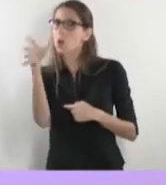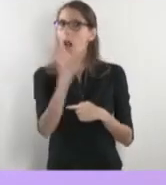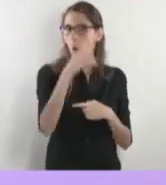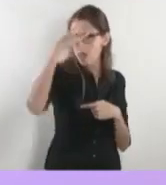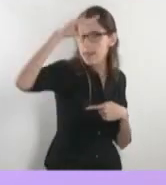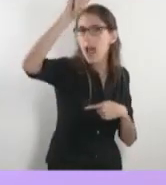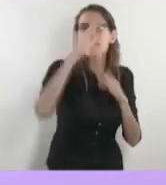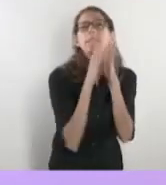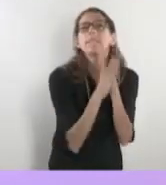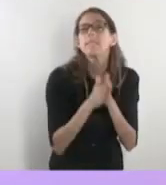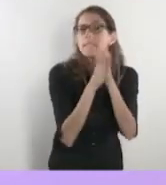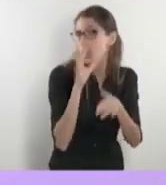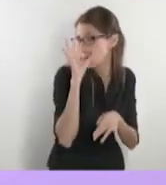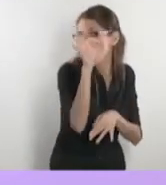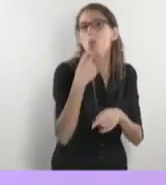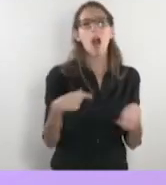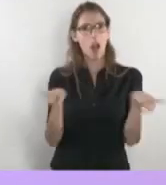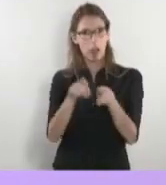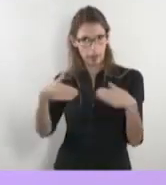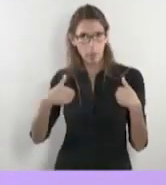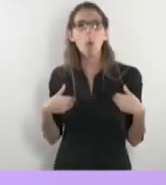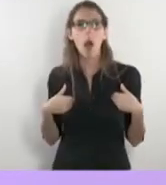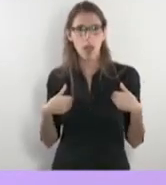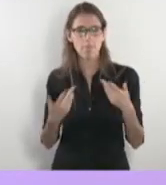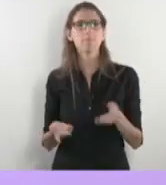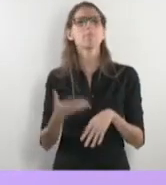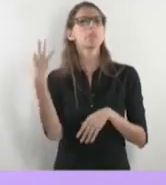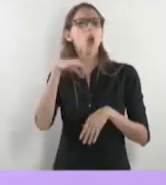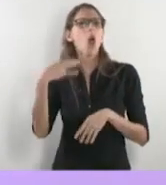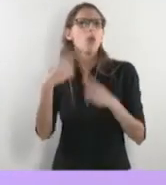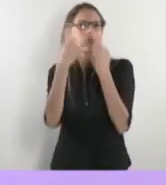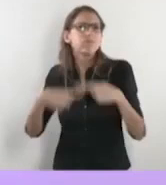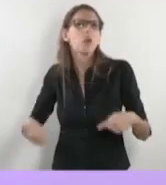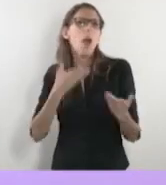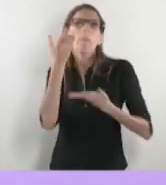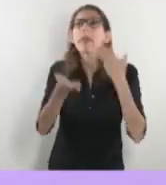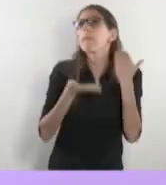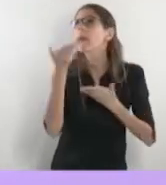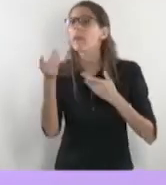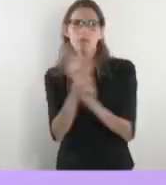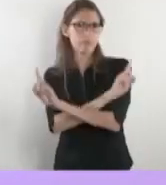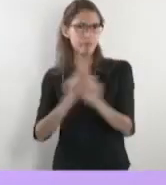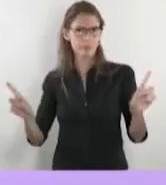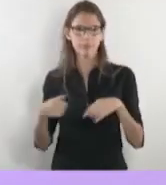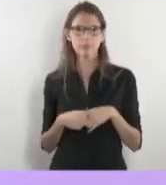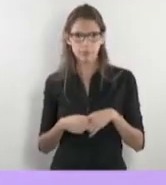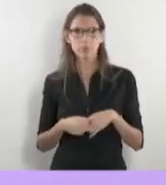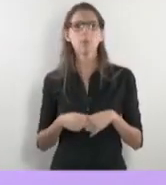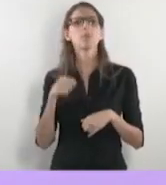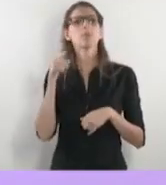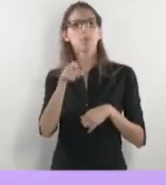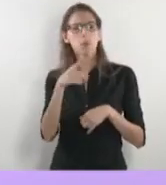robledal cuya grandeza necesita del agua y no la implora que muerda y vocifere